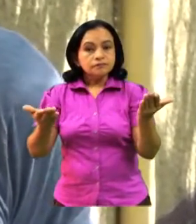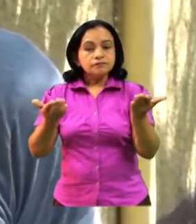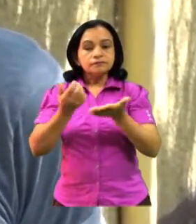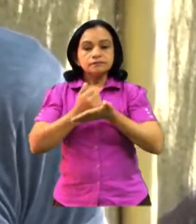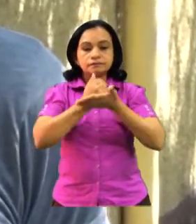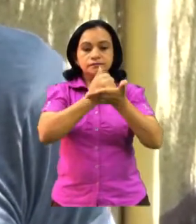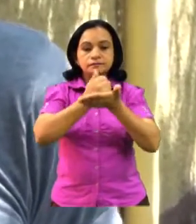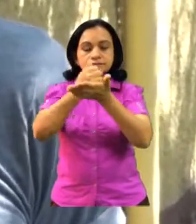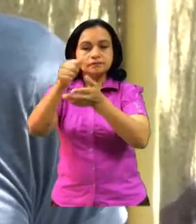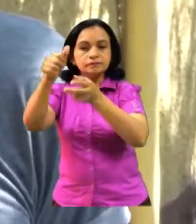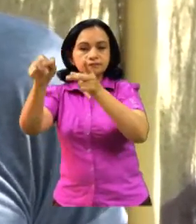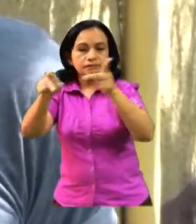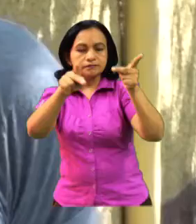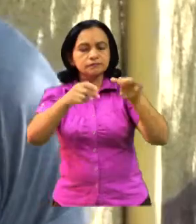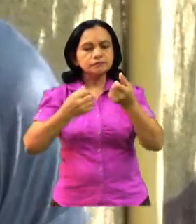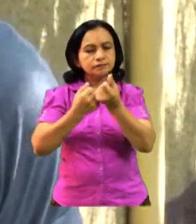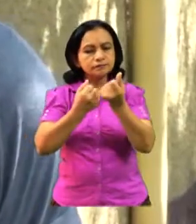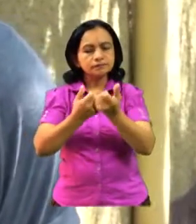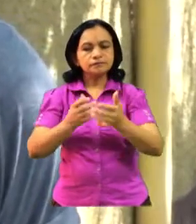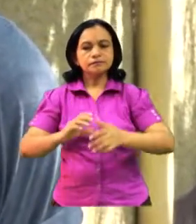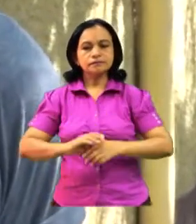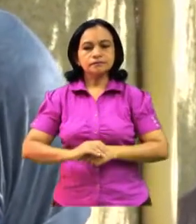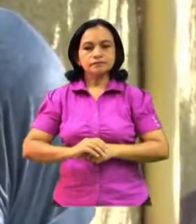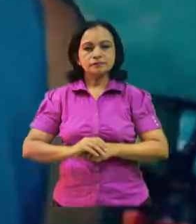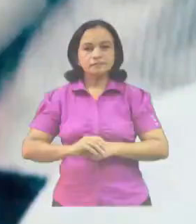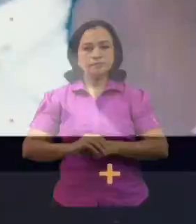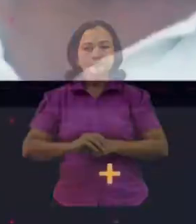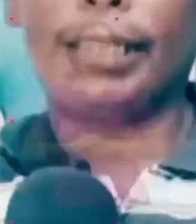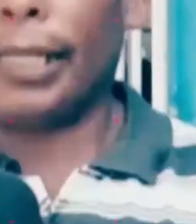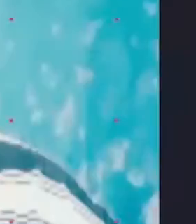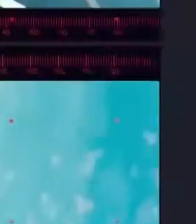después ayudar a los demás que necesiten apoyo.